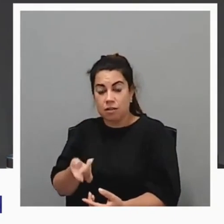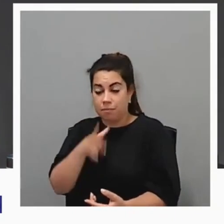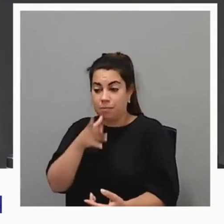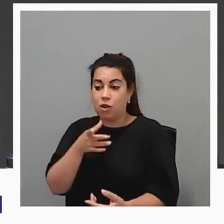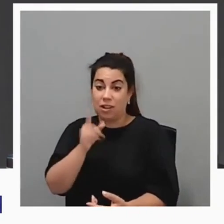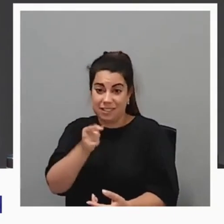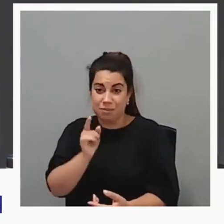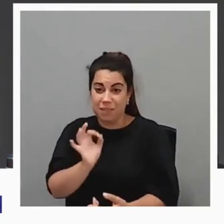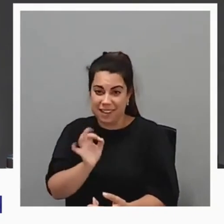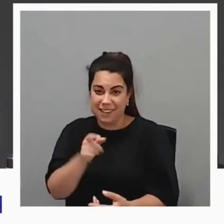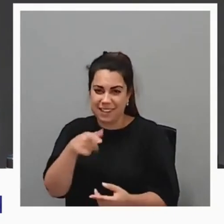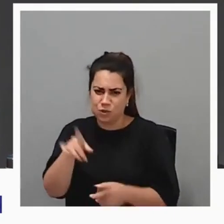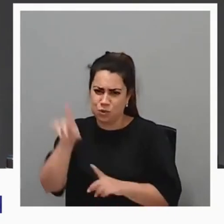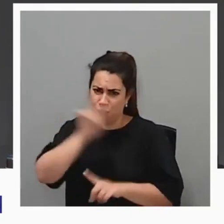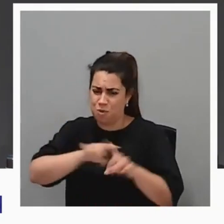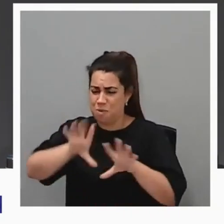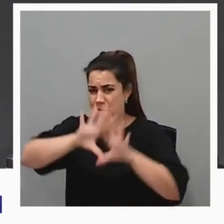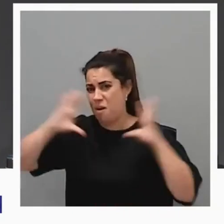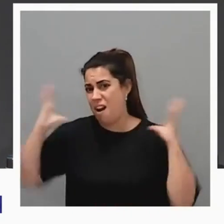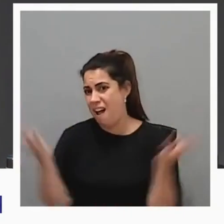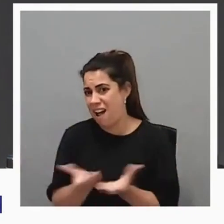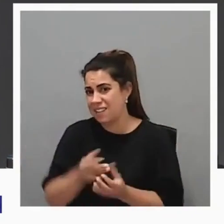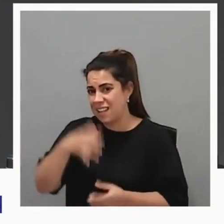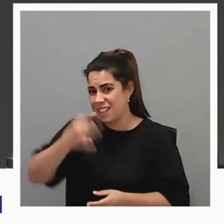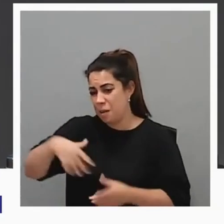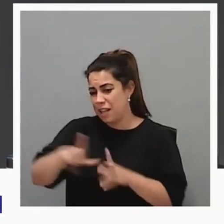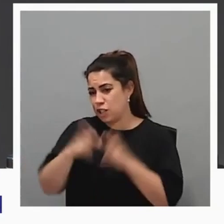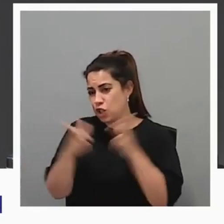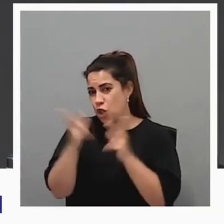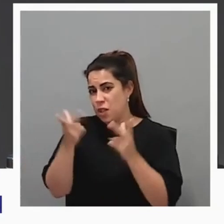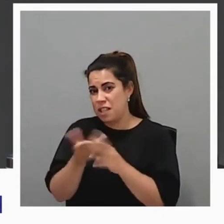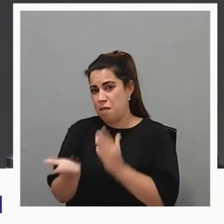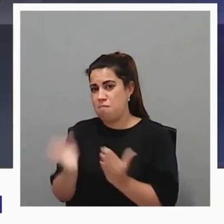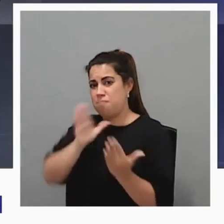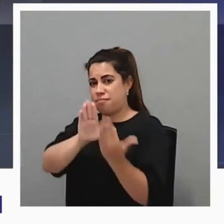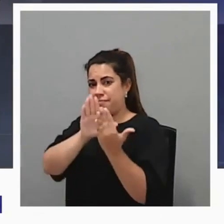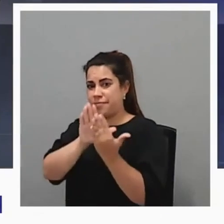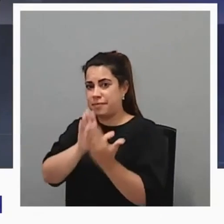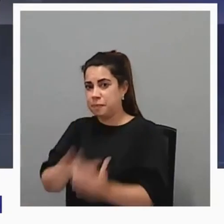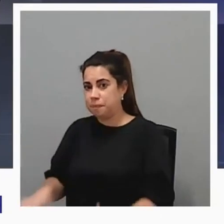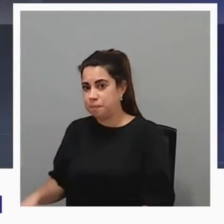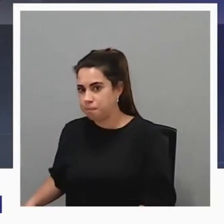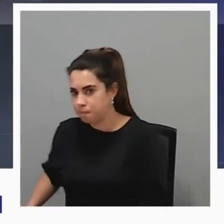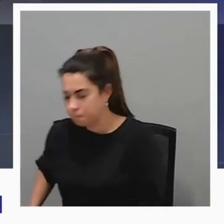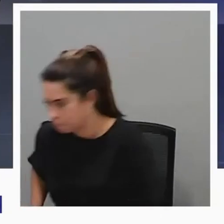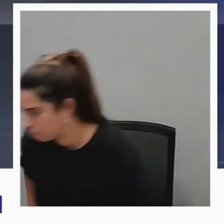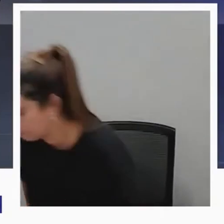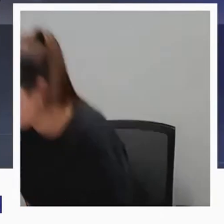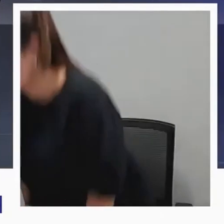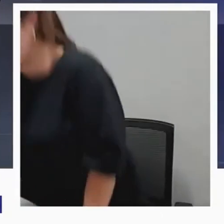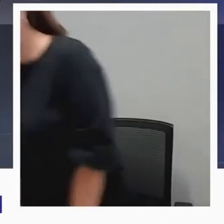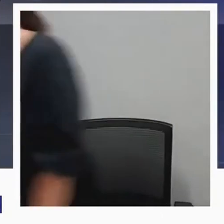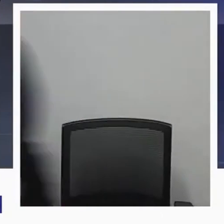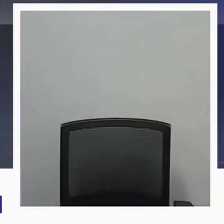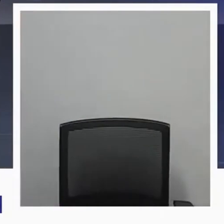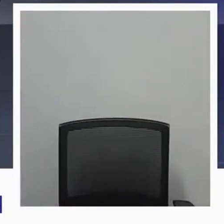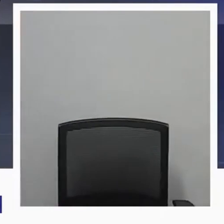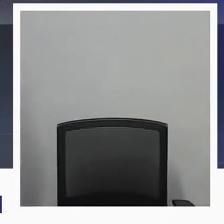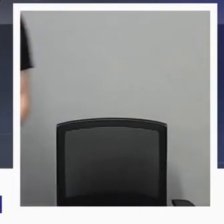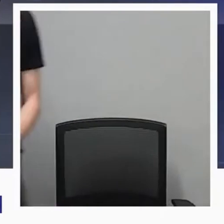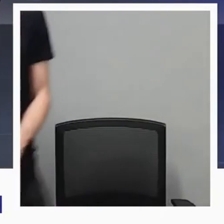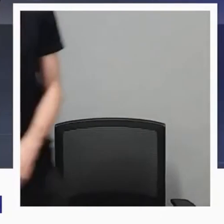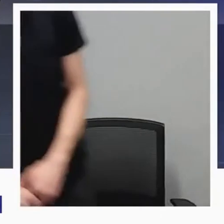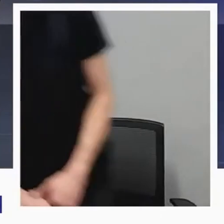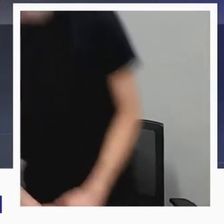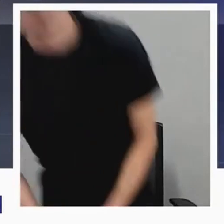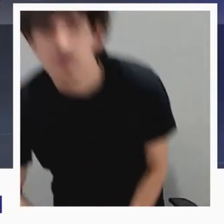global, tiene que reaccionar, aunque ya creo que vamos tarde. Marcos, ¿querías comentar algo? Sí, bueno, es que precisamente ahora que has